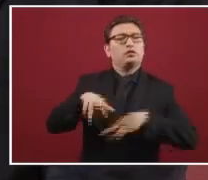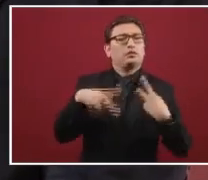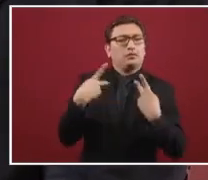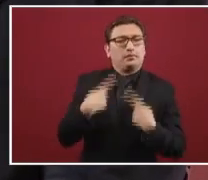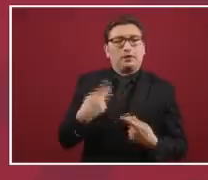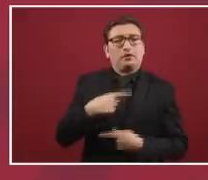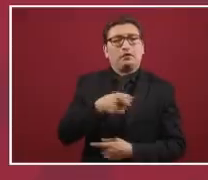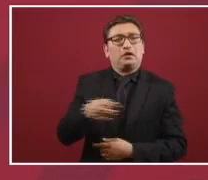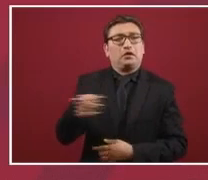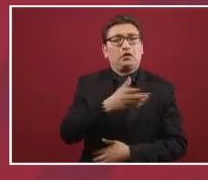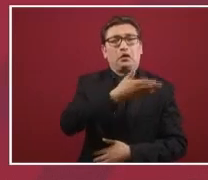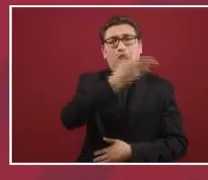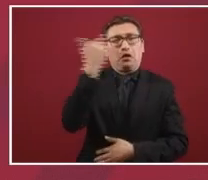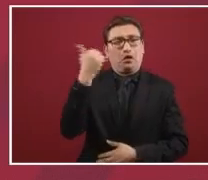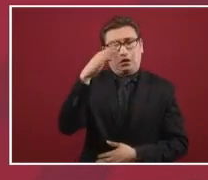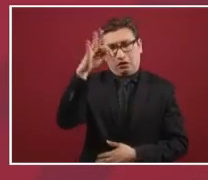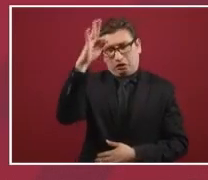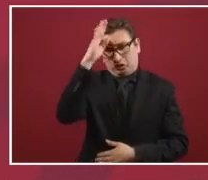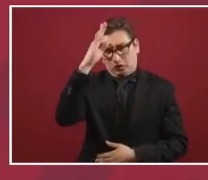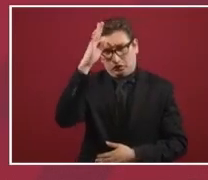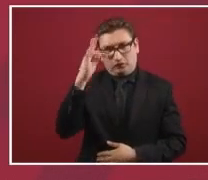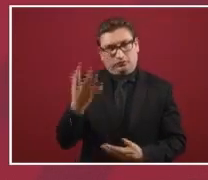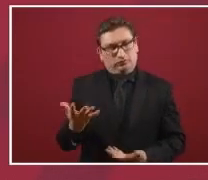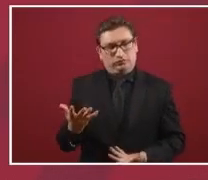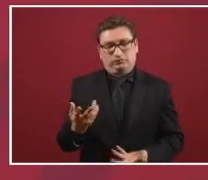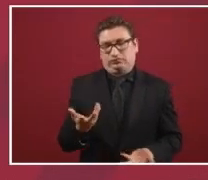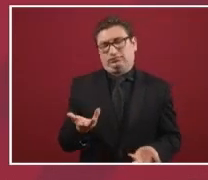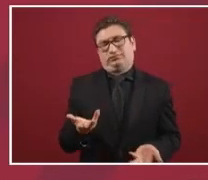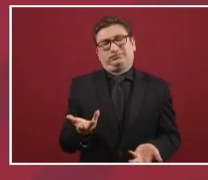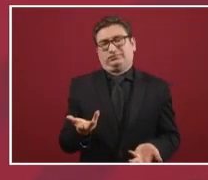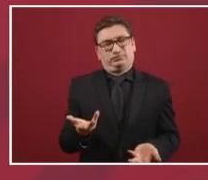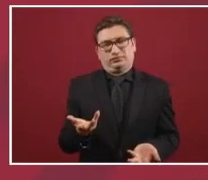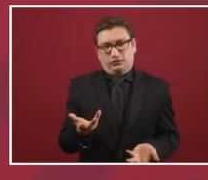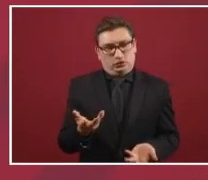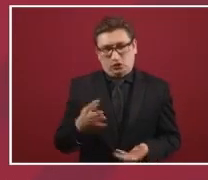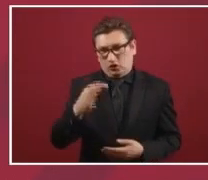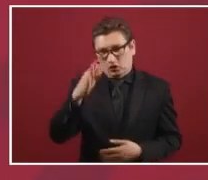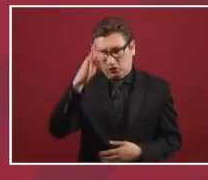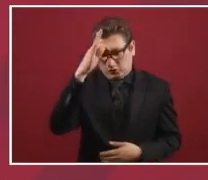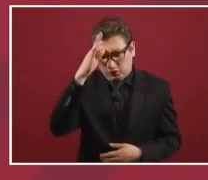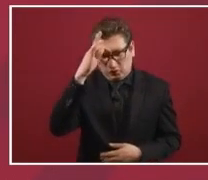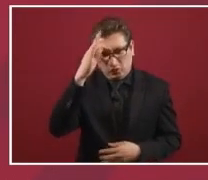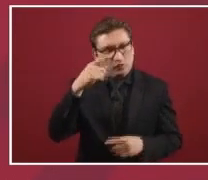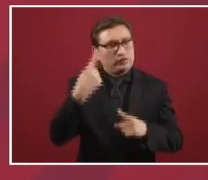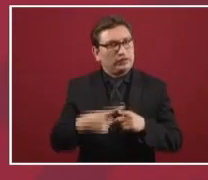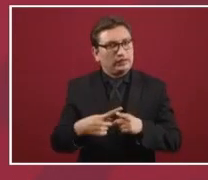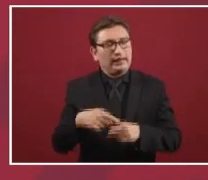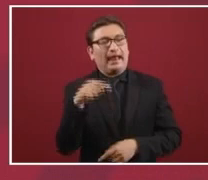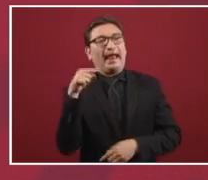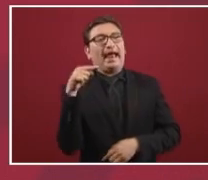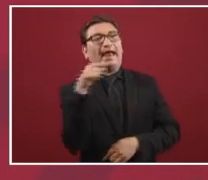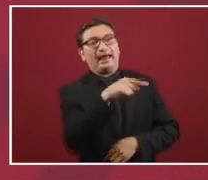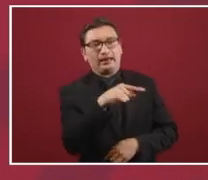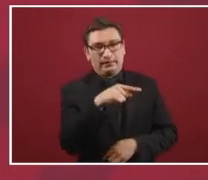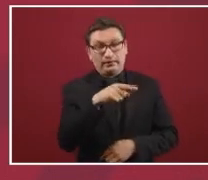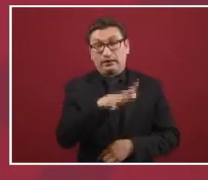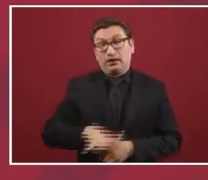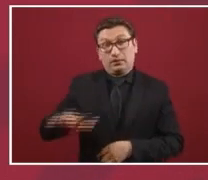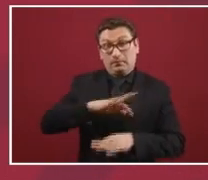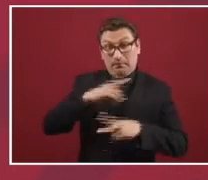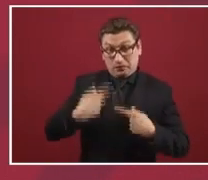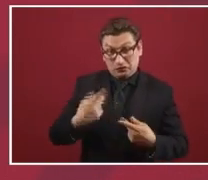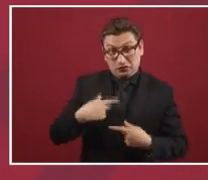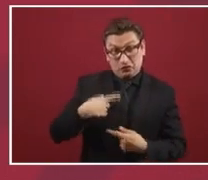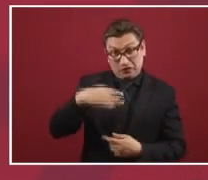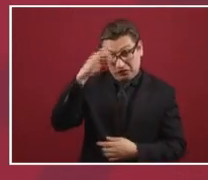es tonto, y eso no, tonto es el que piensa que el pueblo es tonto. La